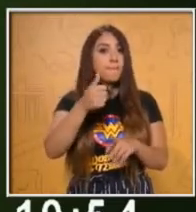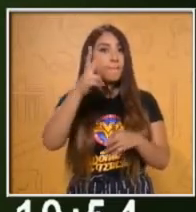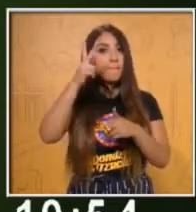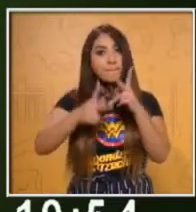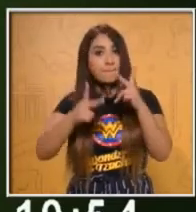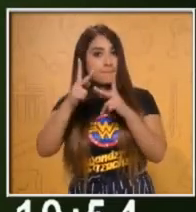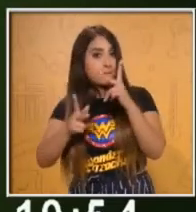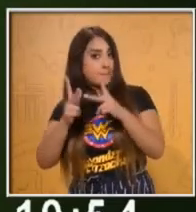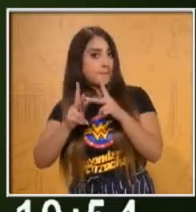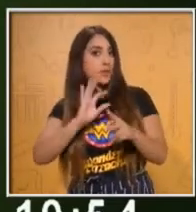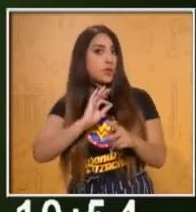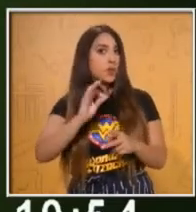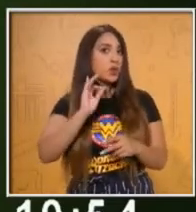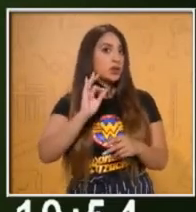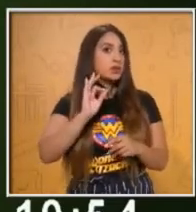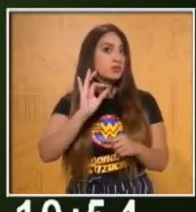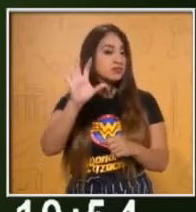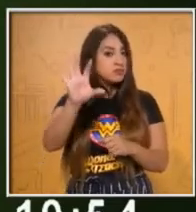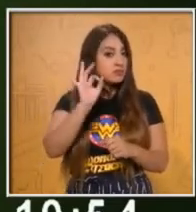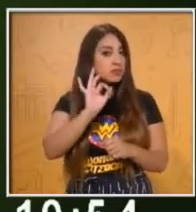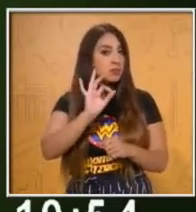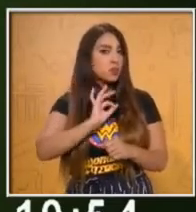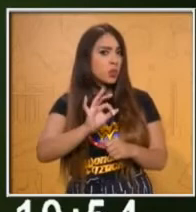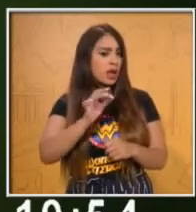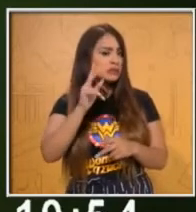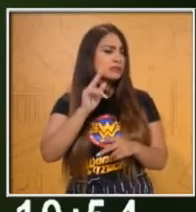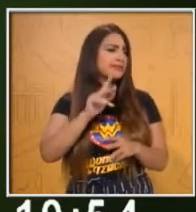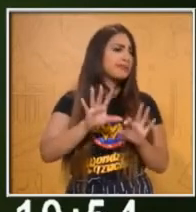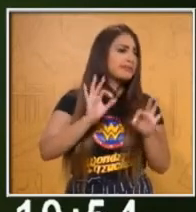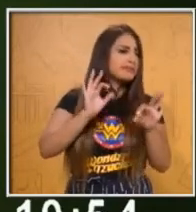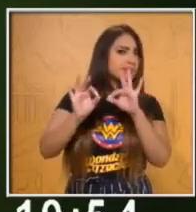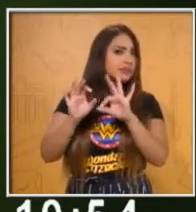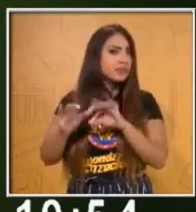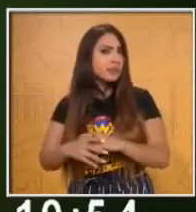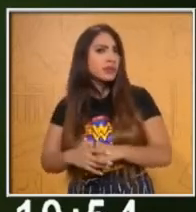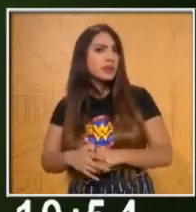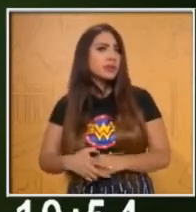puedes identificar. Y estas partes que tú identificas son